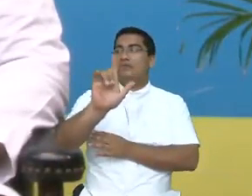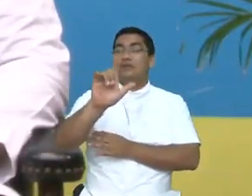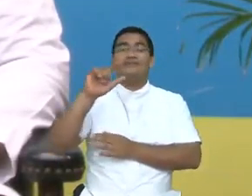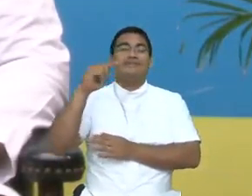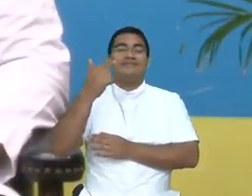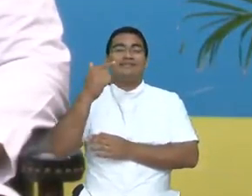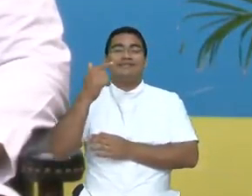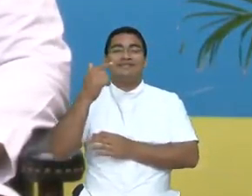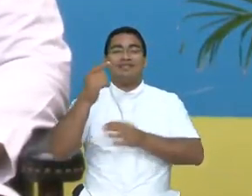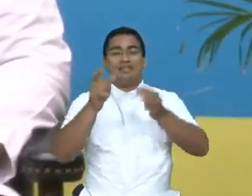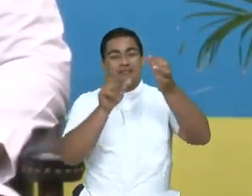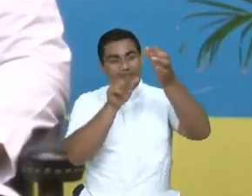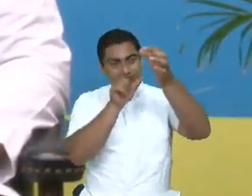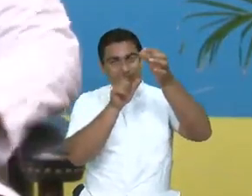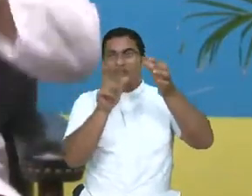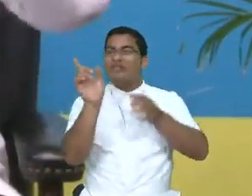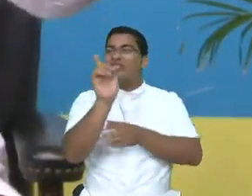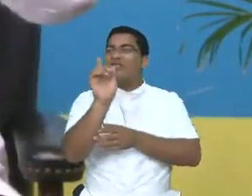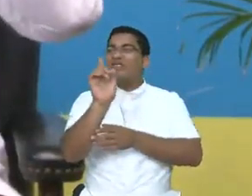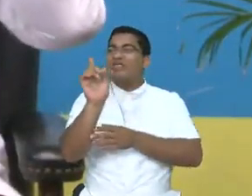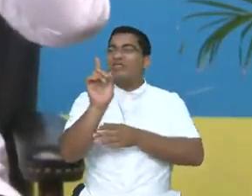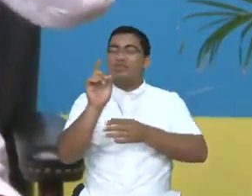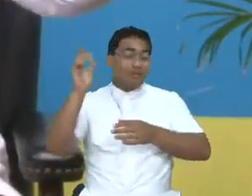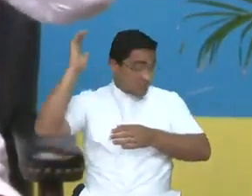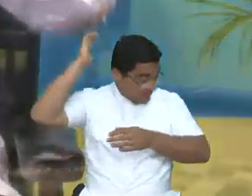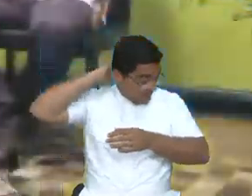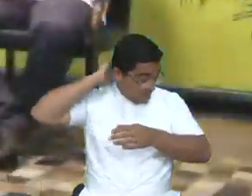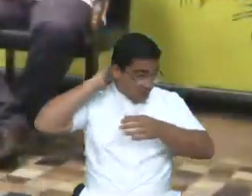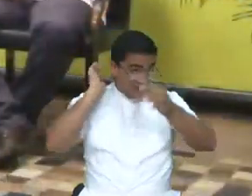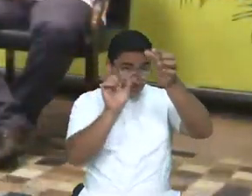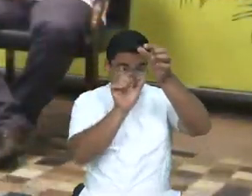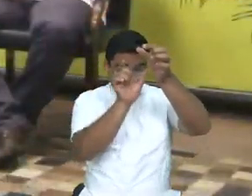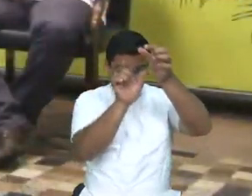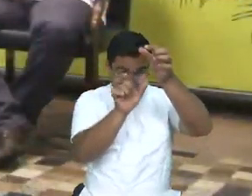vértebras. ¿La cervical? Es la superior, la de arriba.